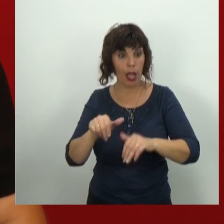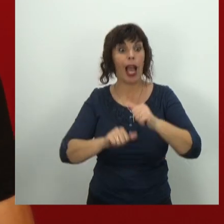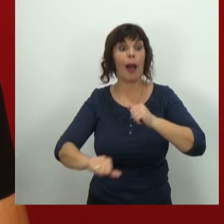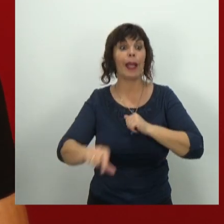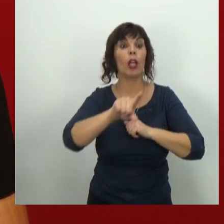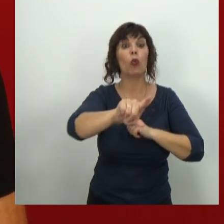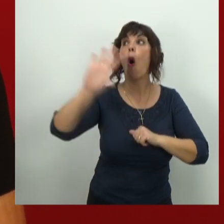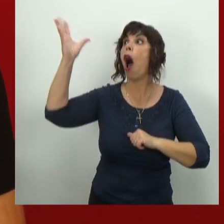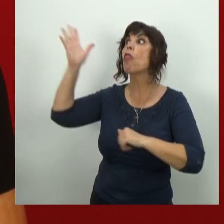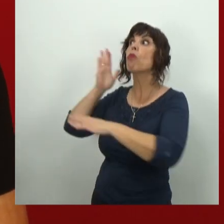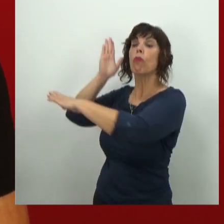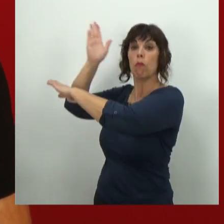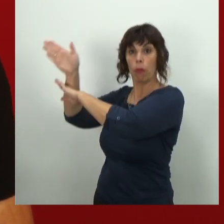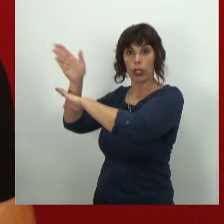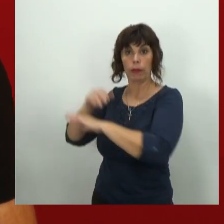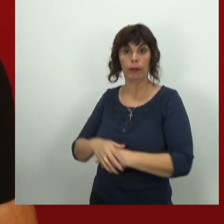Y al último,